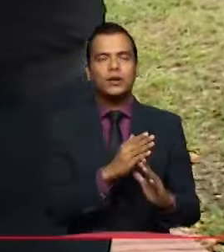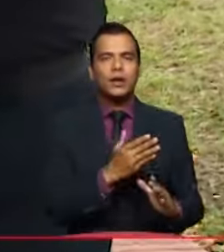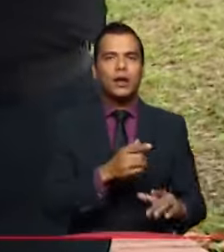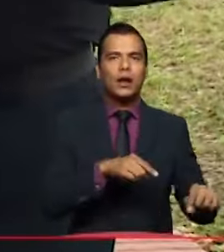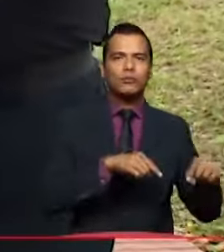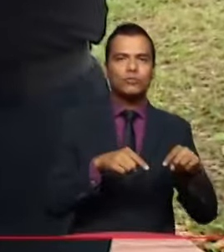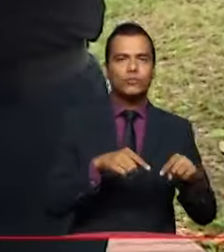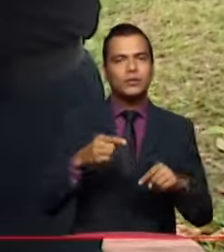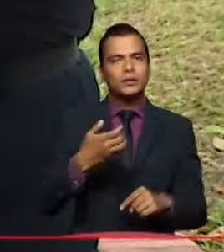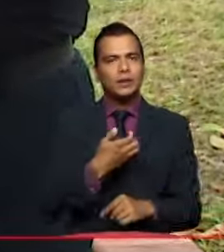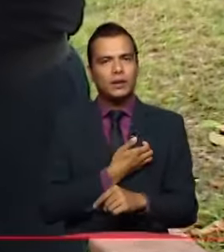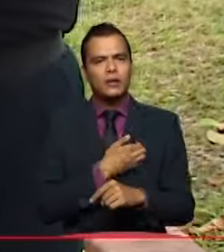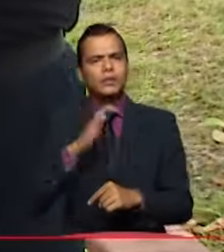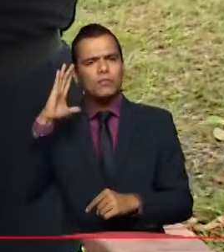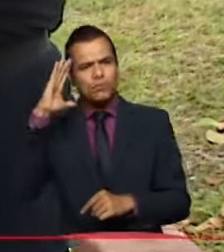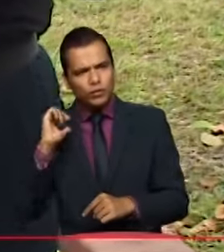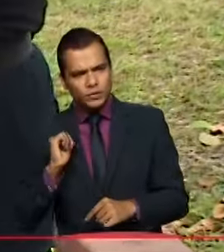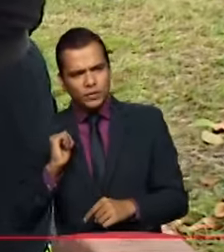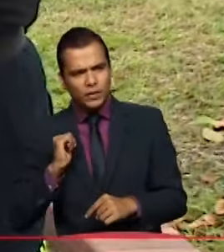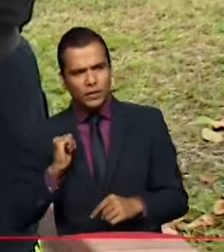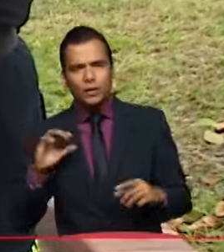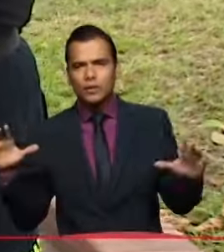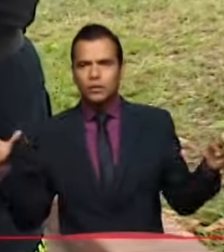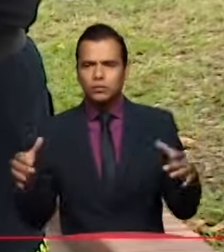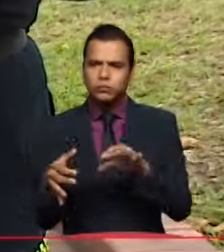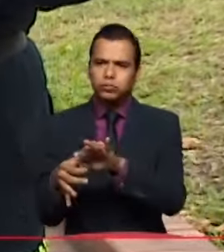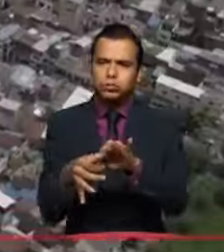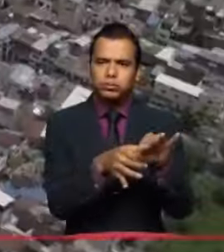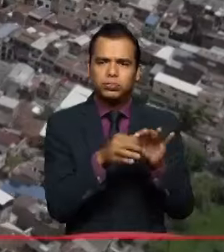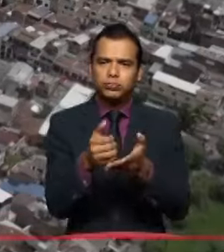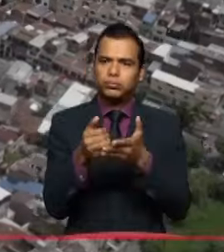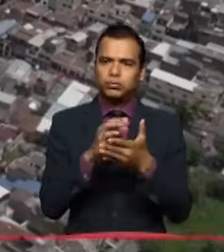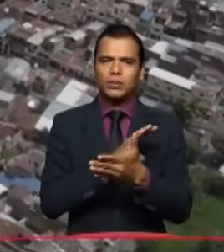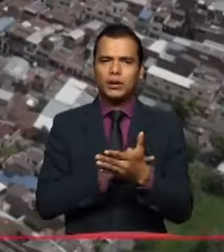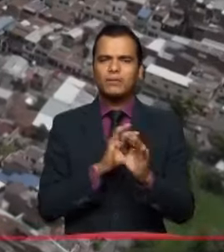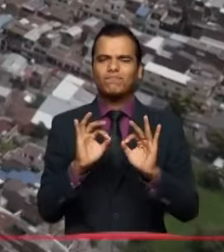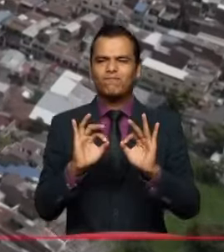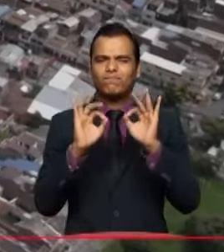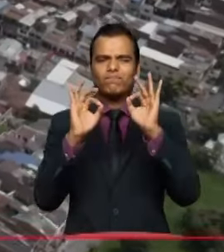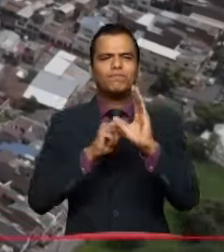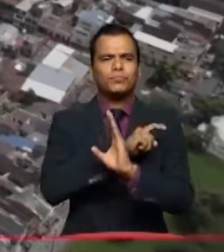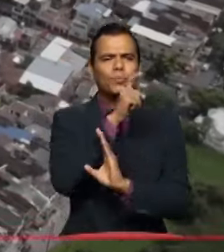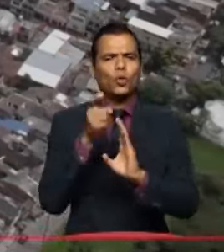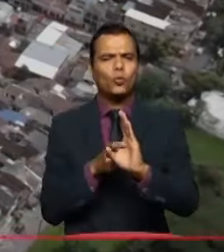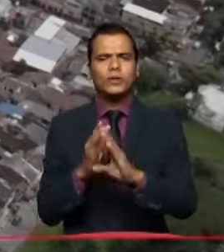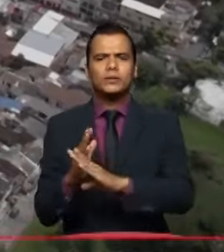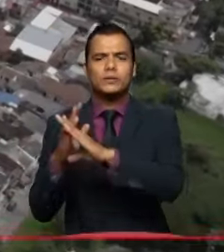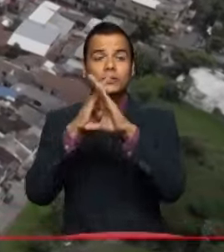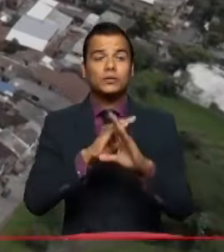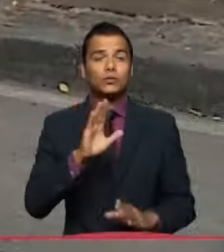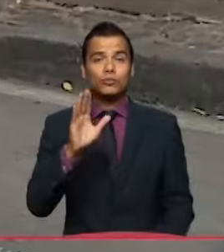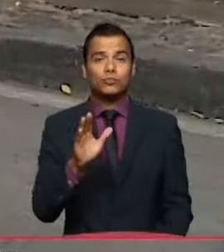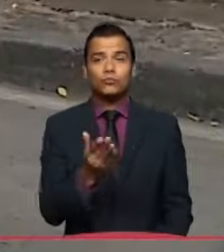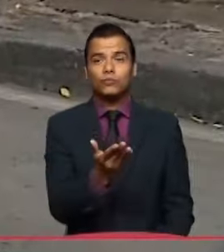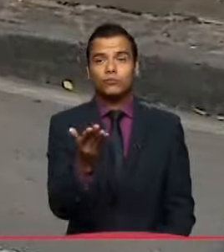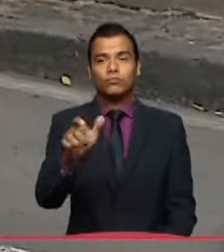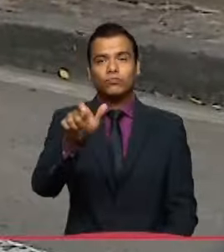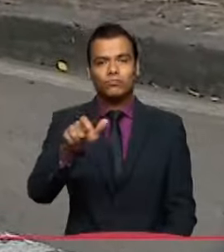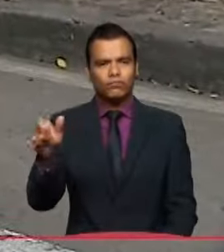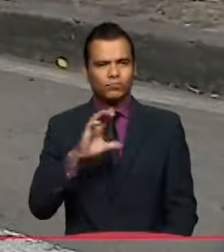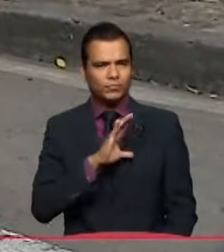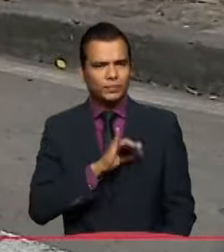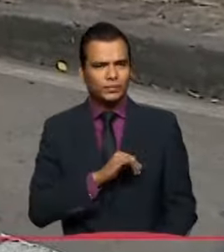y comunidad, para entre todos garantizar la seguridad y avanzar en temas de seguridad para la ciudad. Para la ciudadanía resulta importante la